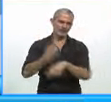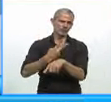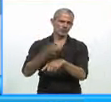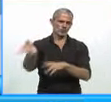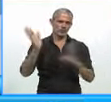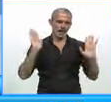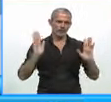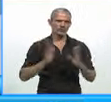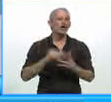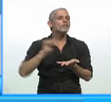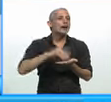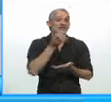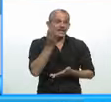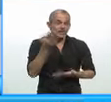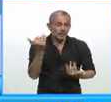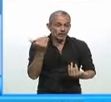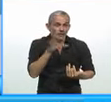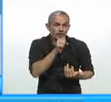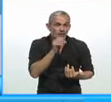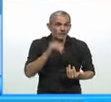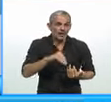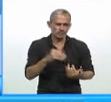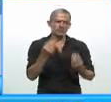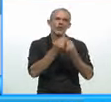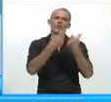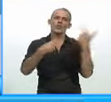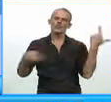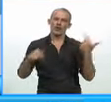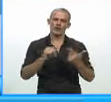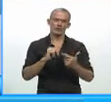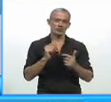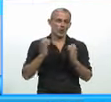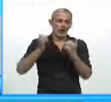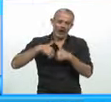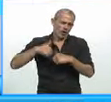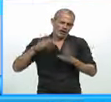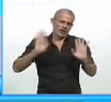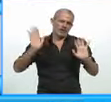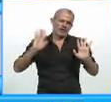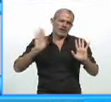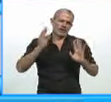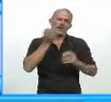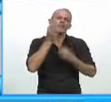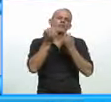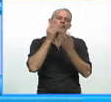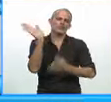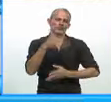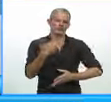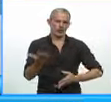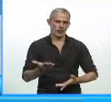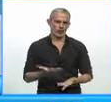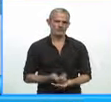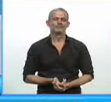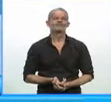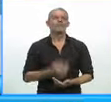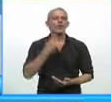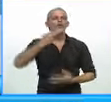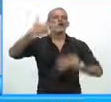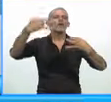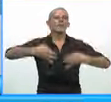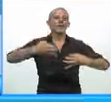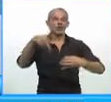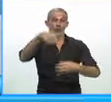Hay más. Pará, que tenés más, me vuelvo. No, no. Muchas cosas no le tengo escondidas. Muy bien. Un hijo complicado. Bueno, dejarán